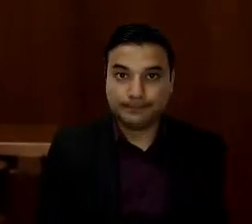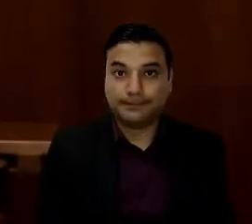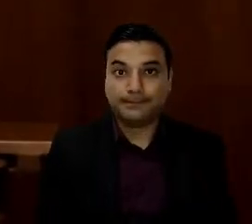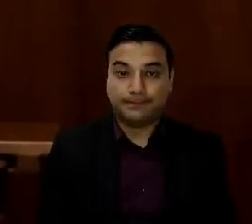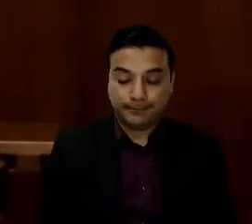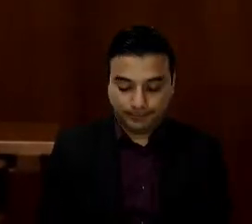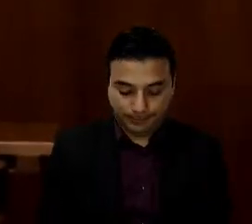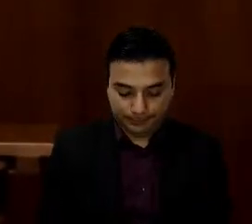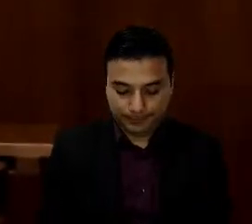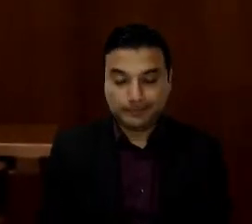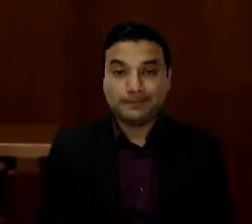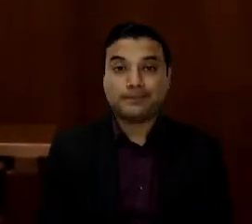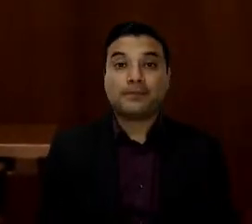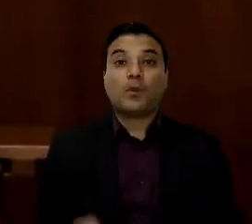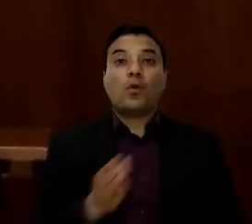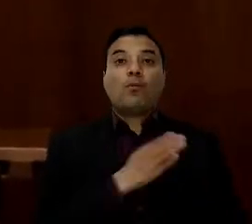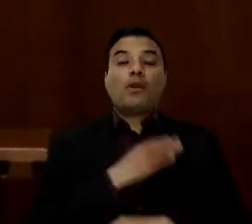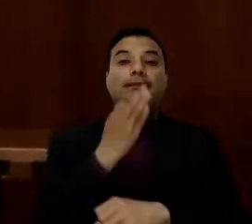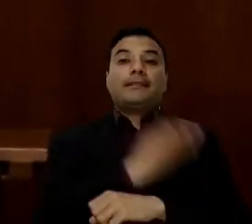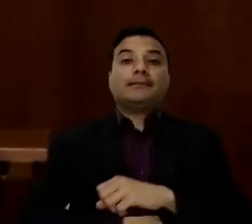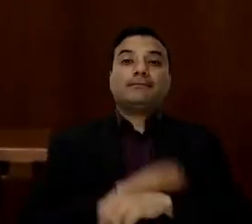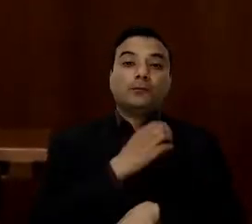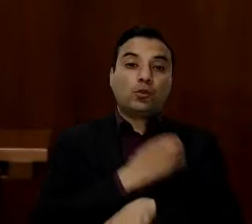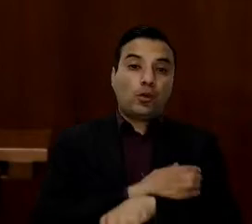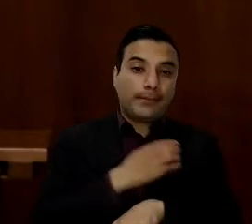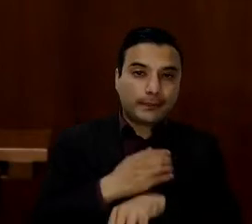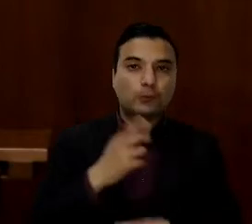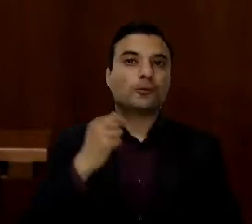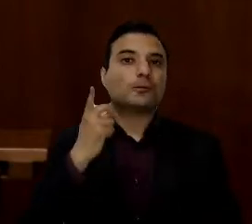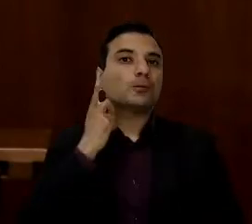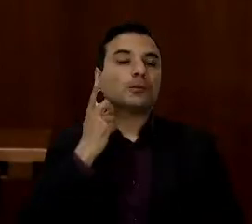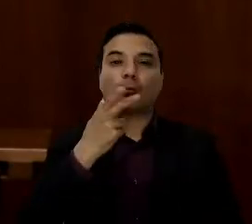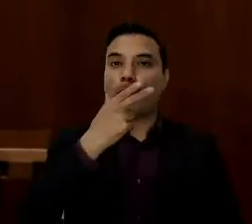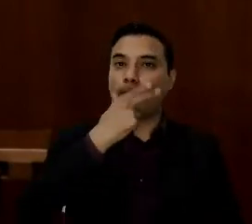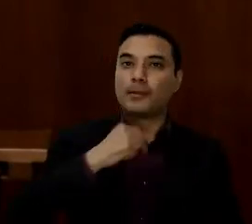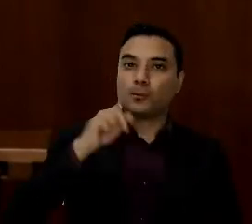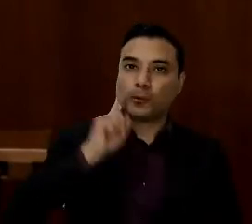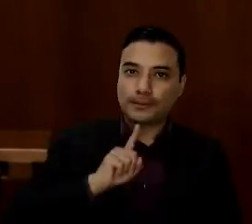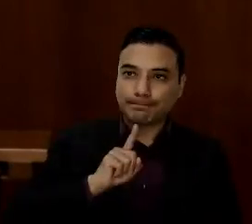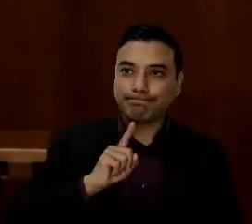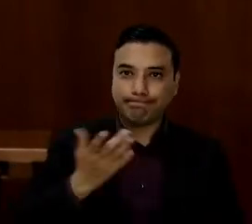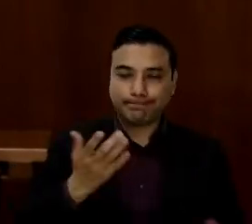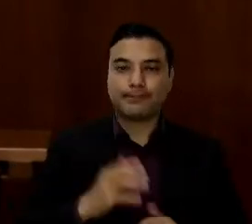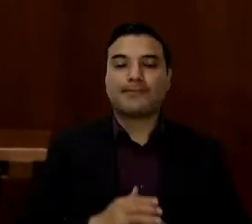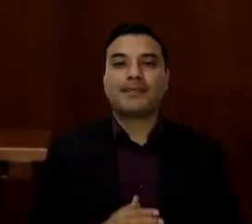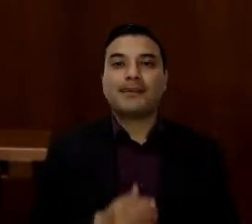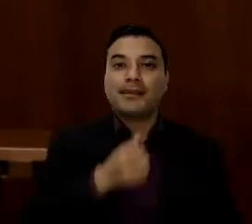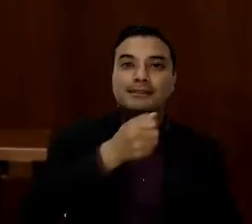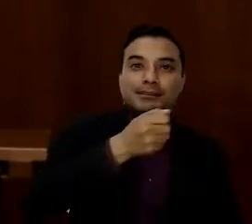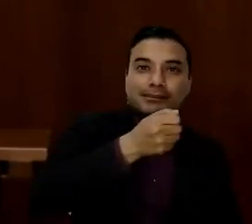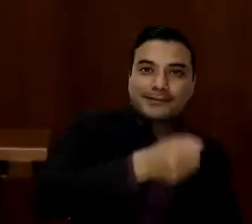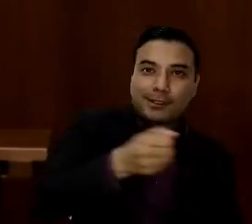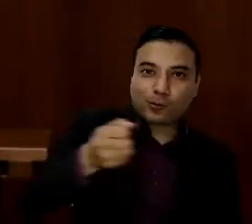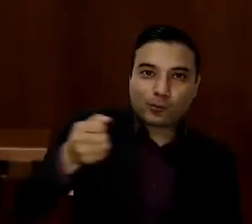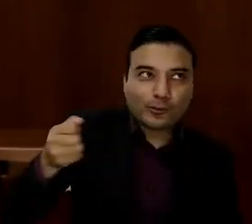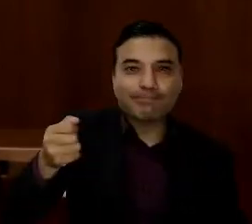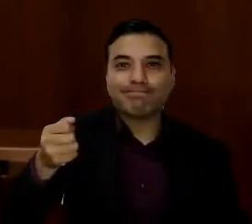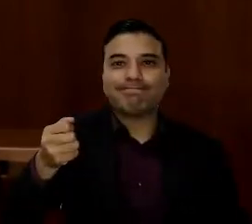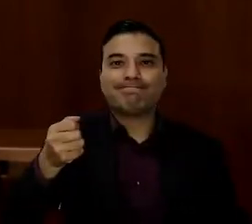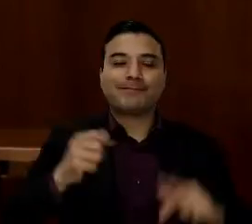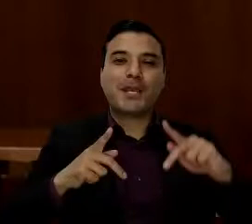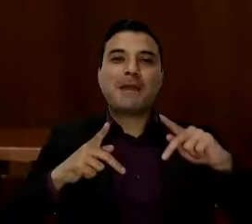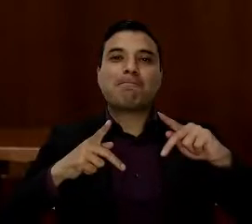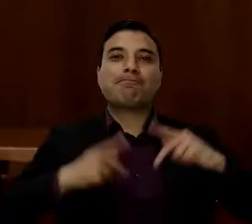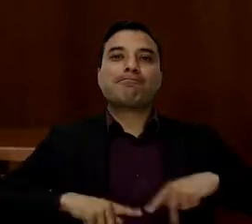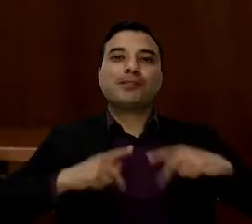Muy buenas tardes compañeras diputadas compañeros diputados un saludo a